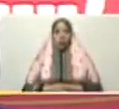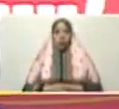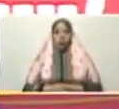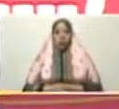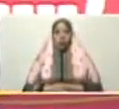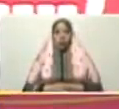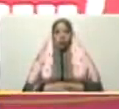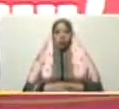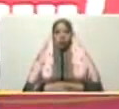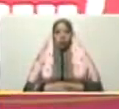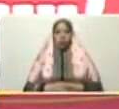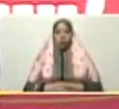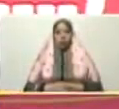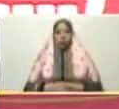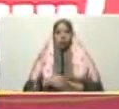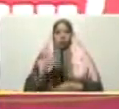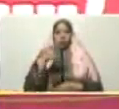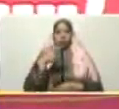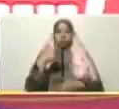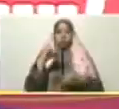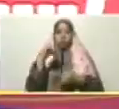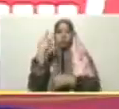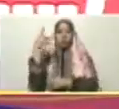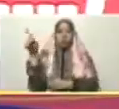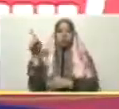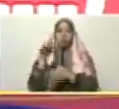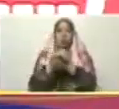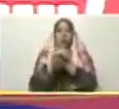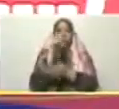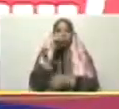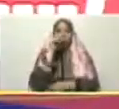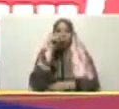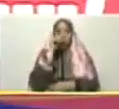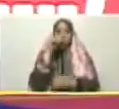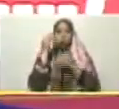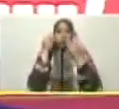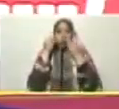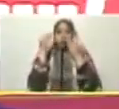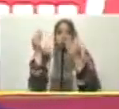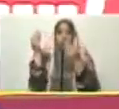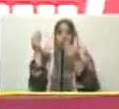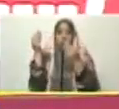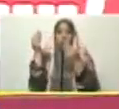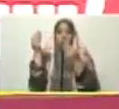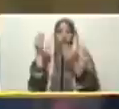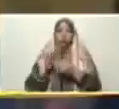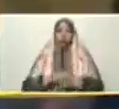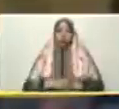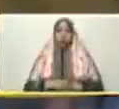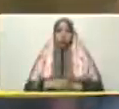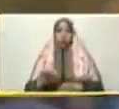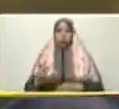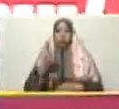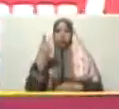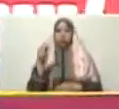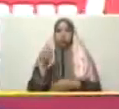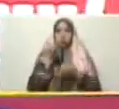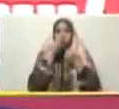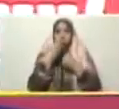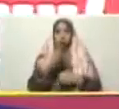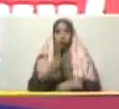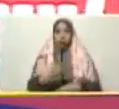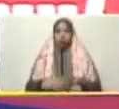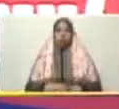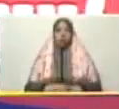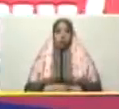benjamín de coche ernesto villegas por el rap puro cuadro de primer nivel miren